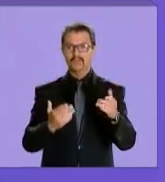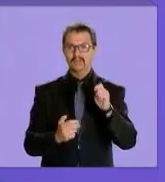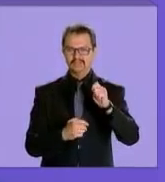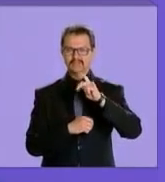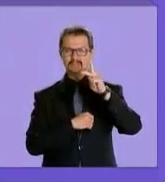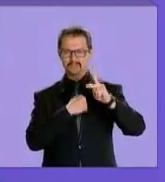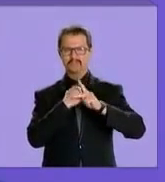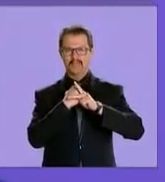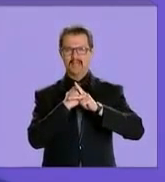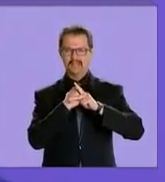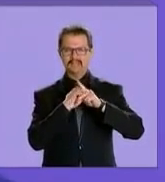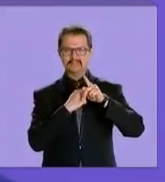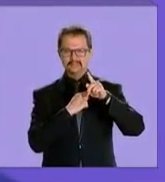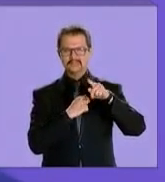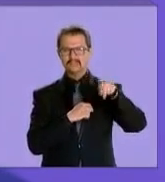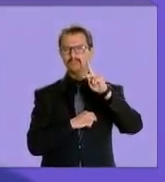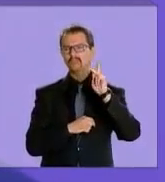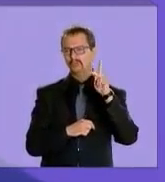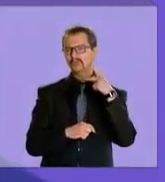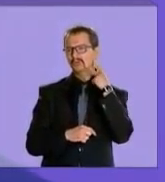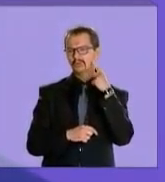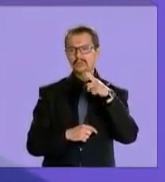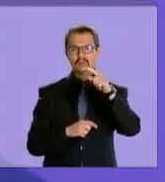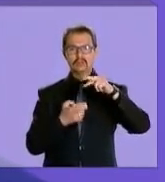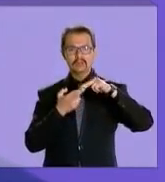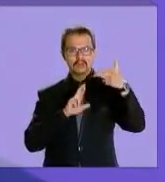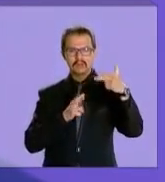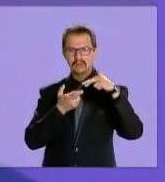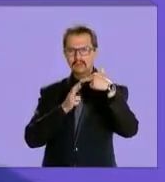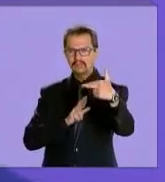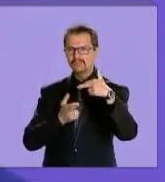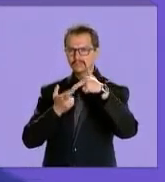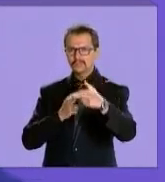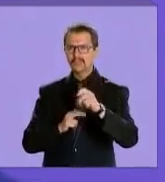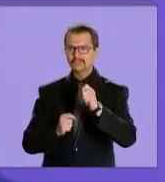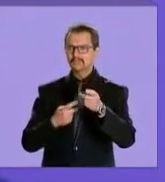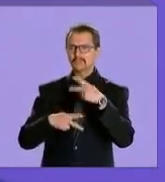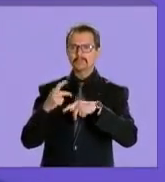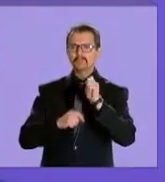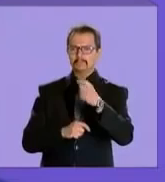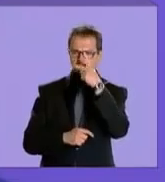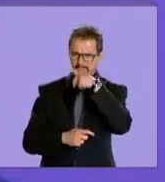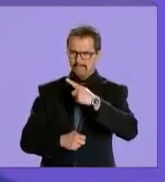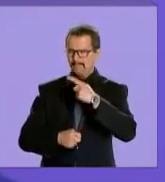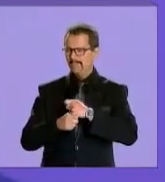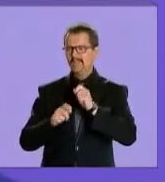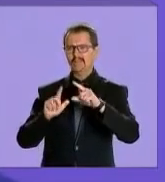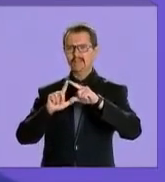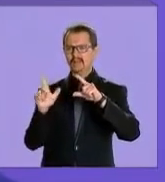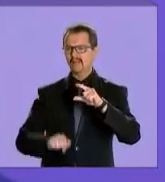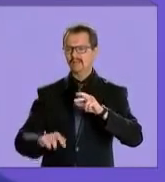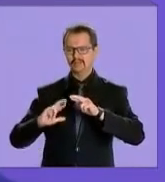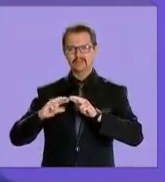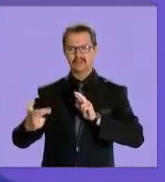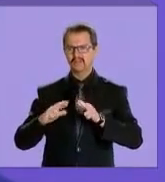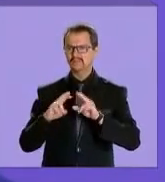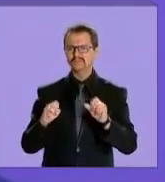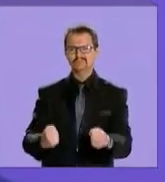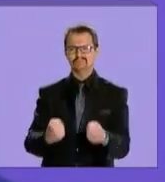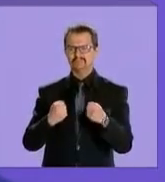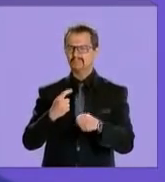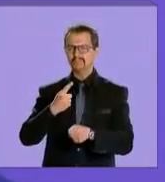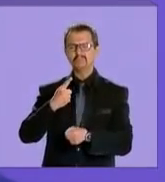que si nos amenazan con construir muros con militarizar la